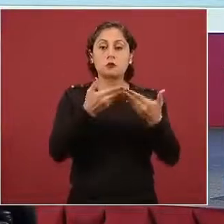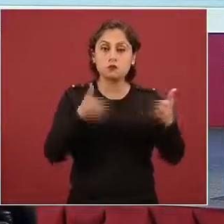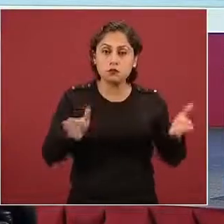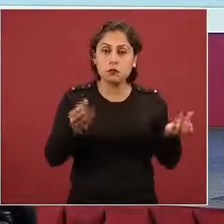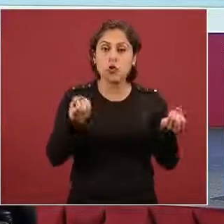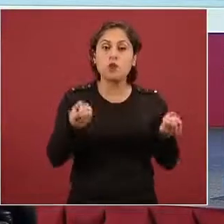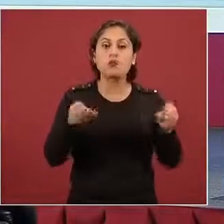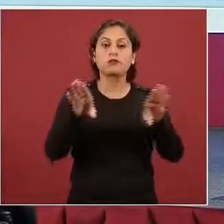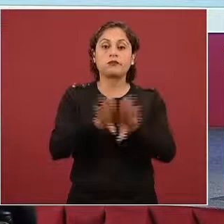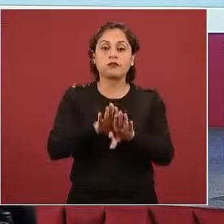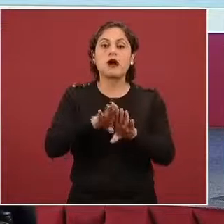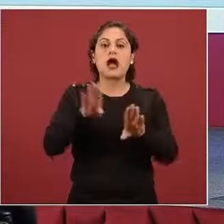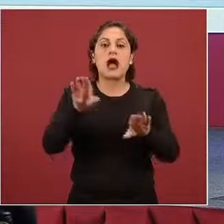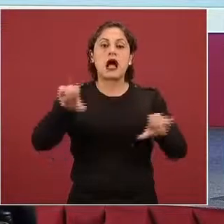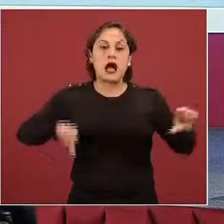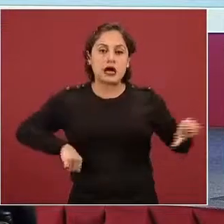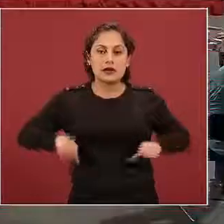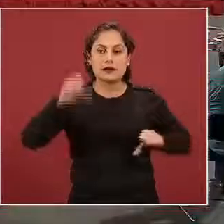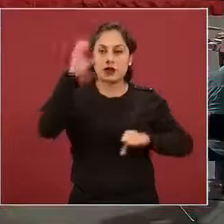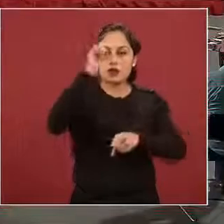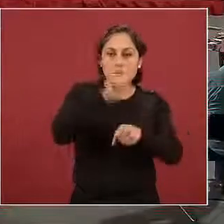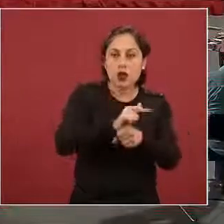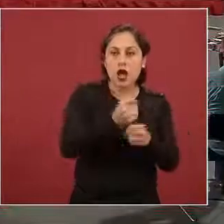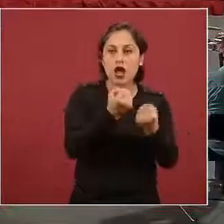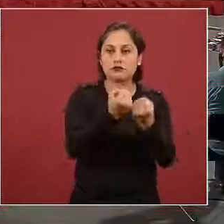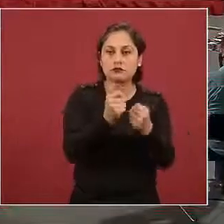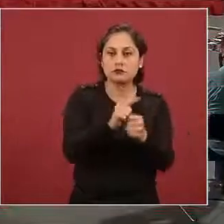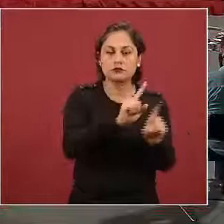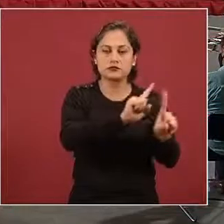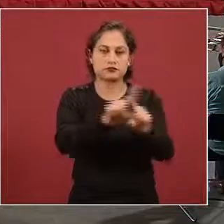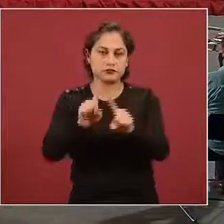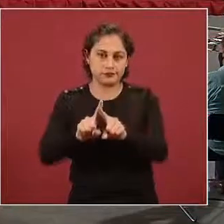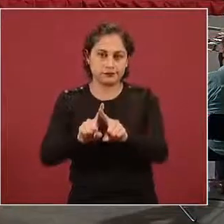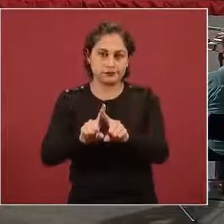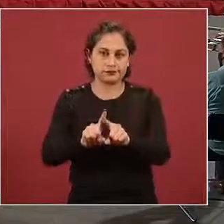naturaleza. Vamos a ver los datos en el informe técnico.